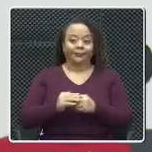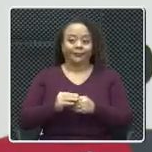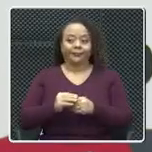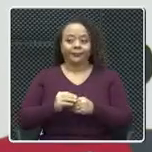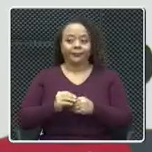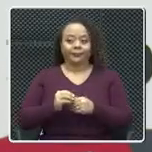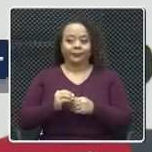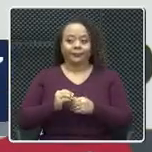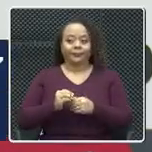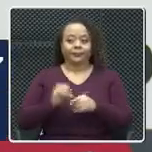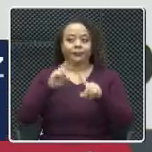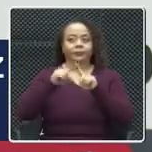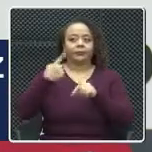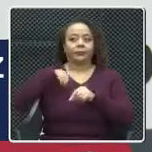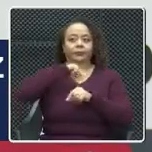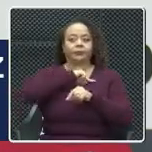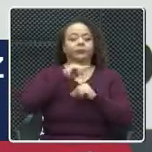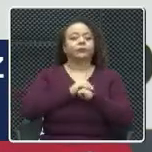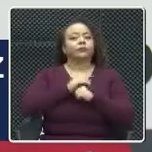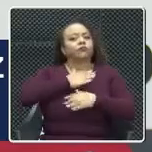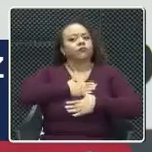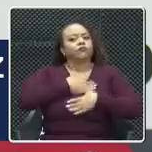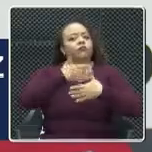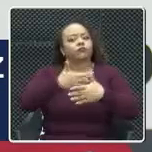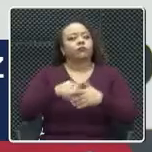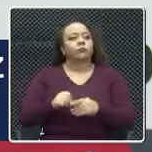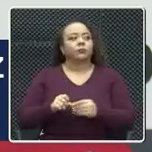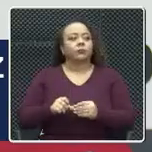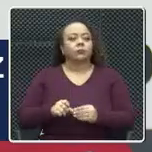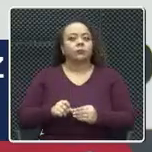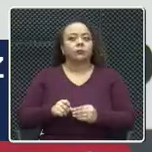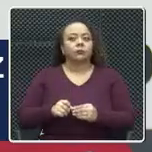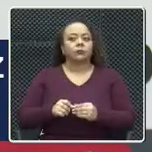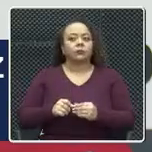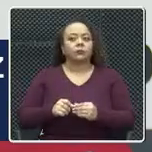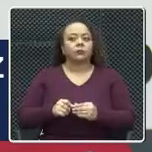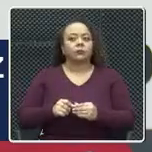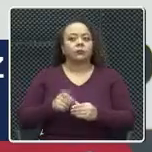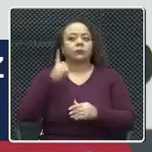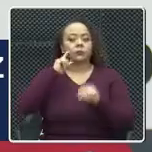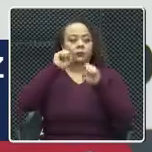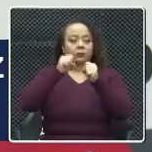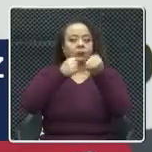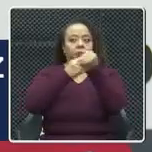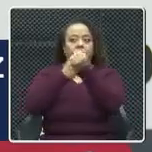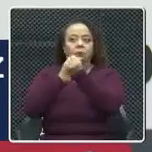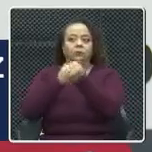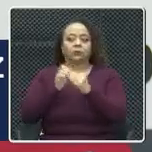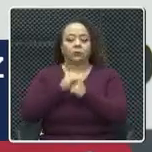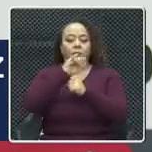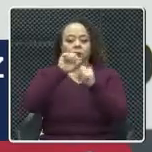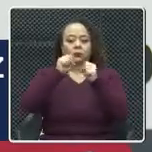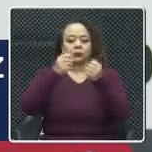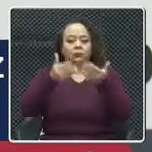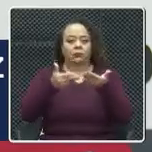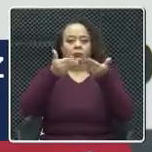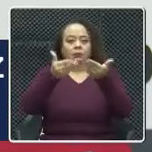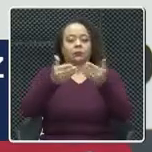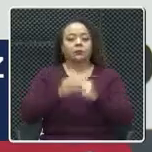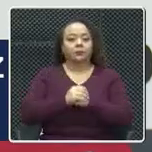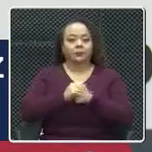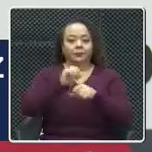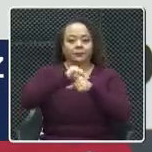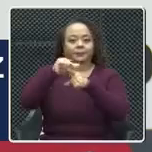Pero estamos completamente dispuestos a poder apoyar y a poder brindar